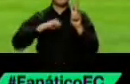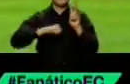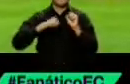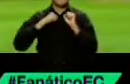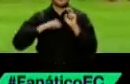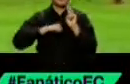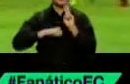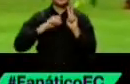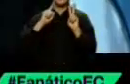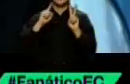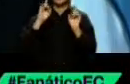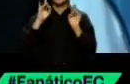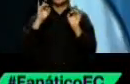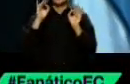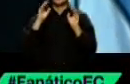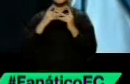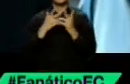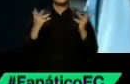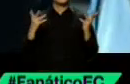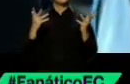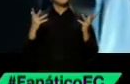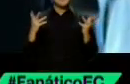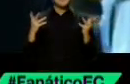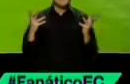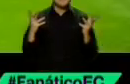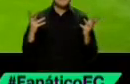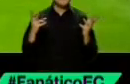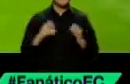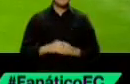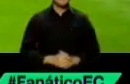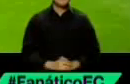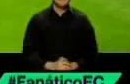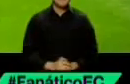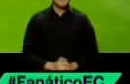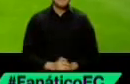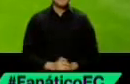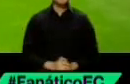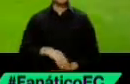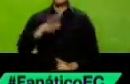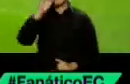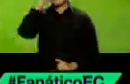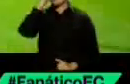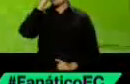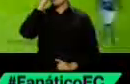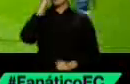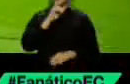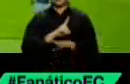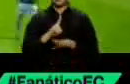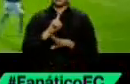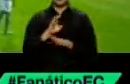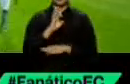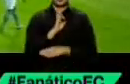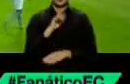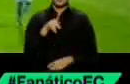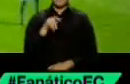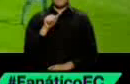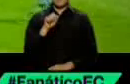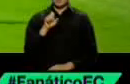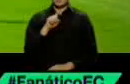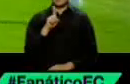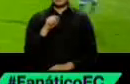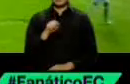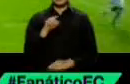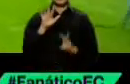potente con algo de fortuna también, palo y adentro. La preocupación del director técnico Páez, que vería como